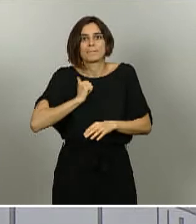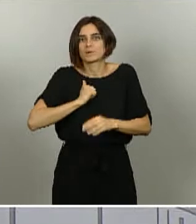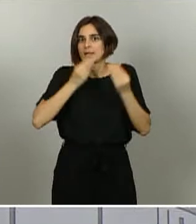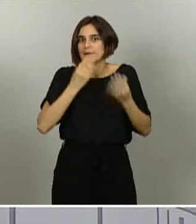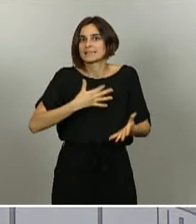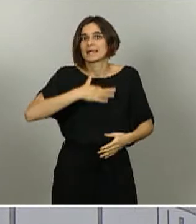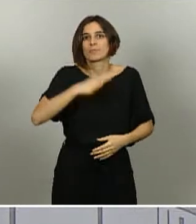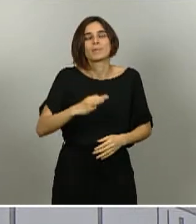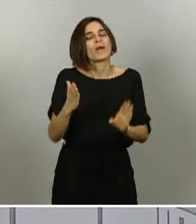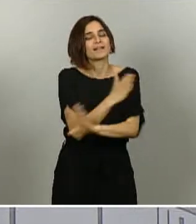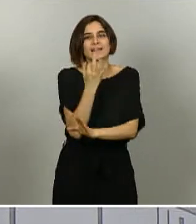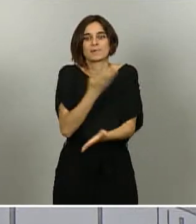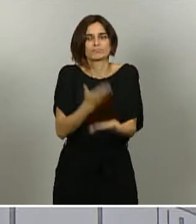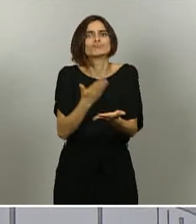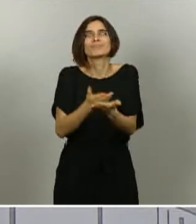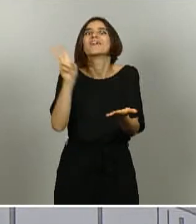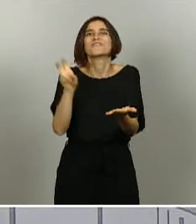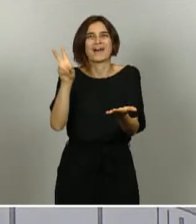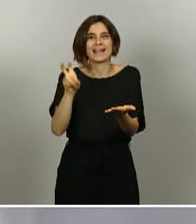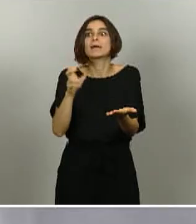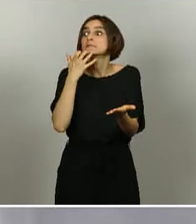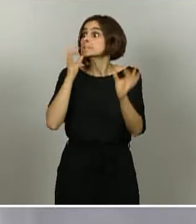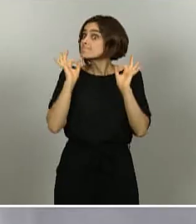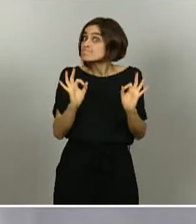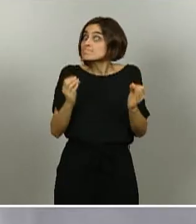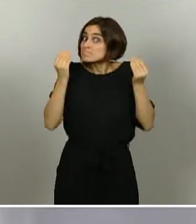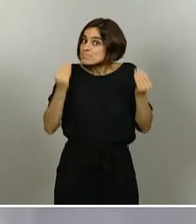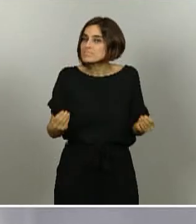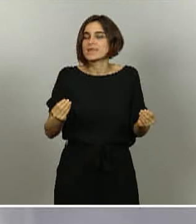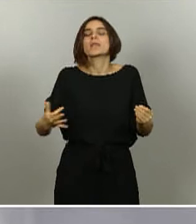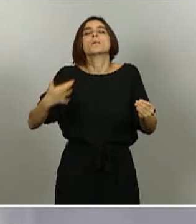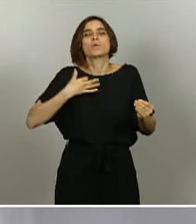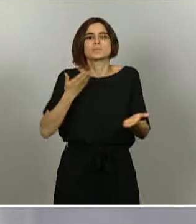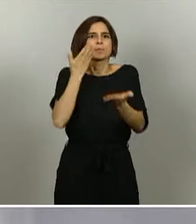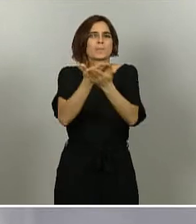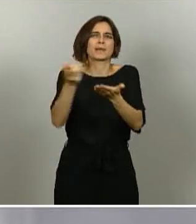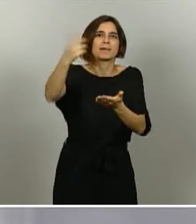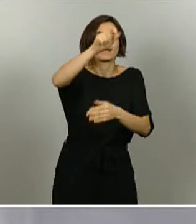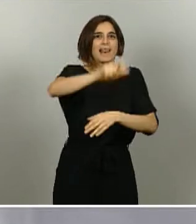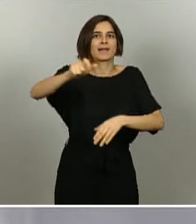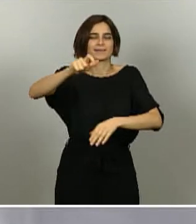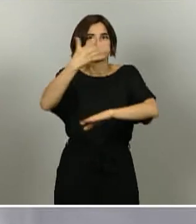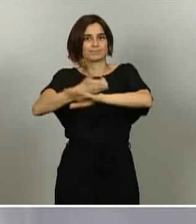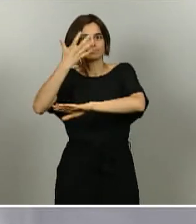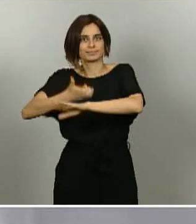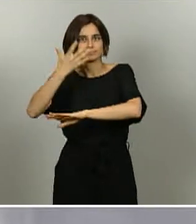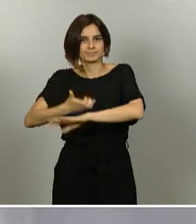poder realmente proponerlo a gran escala. ¿Reparto de mascarillas por parte de las comunidades para colectivos más